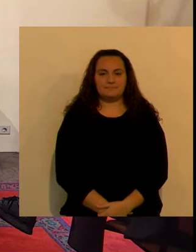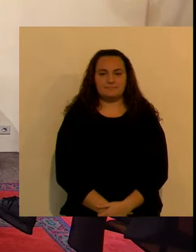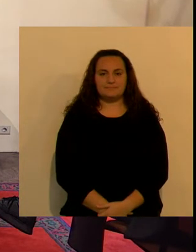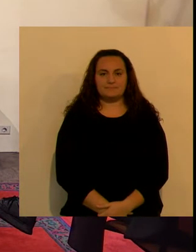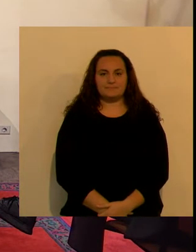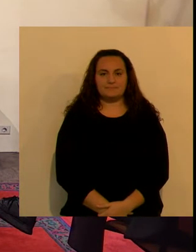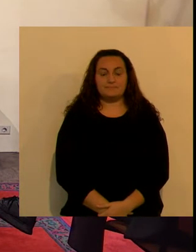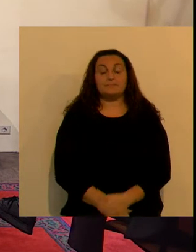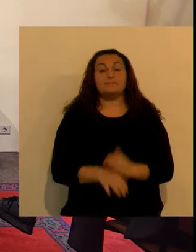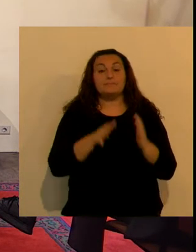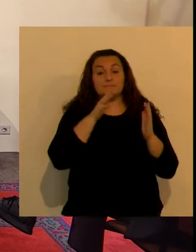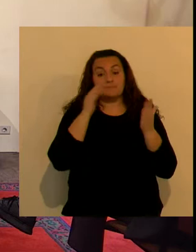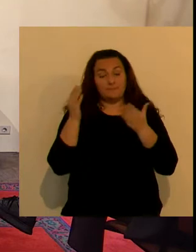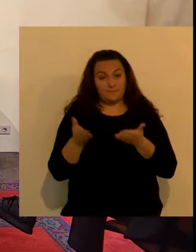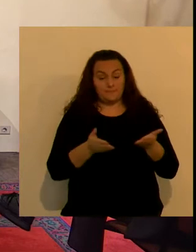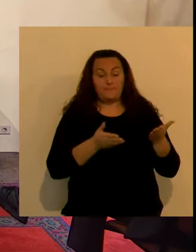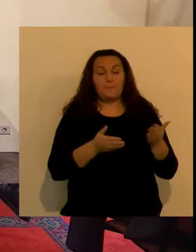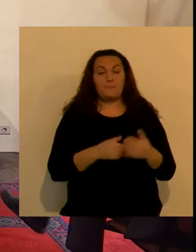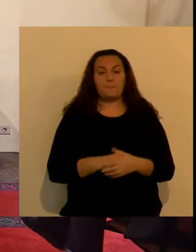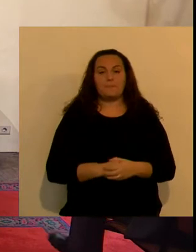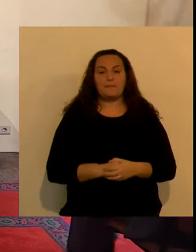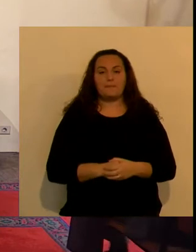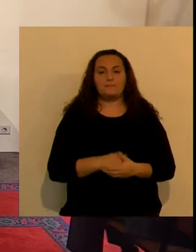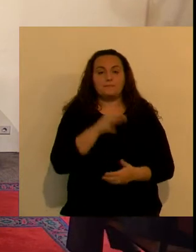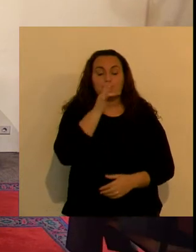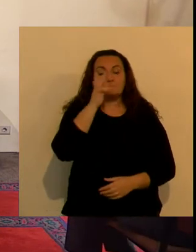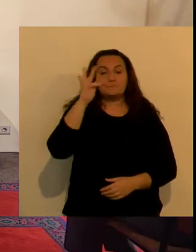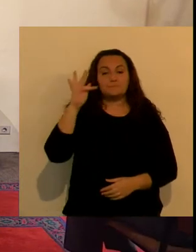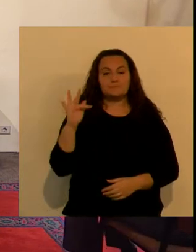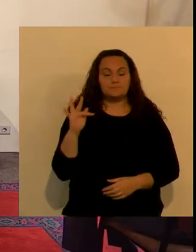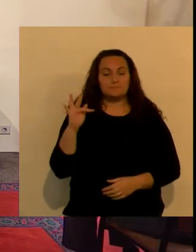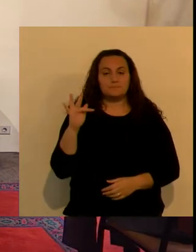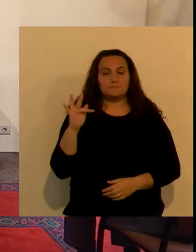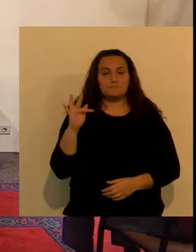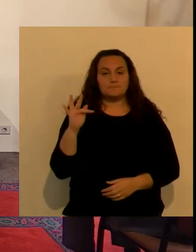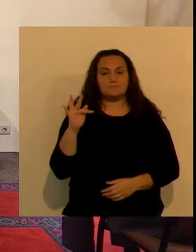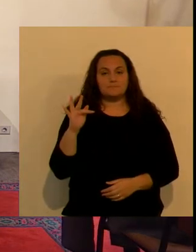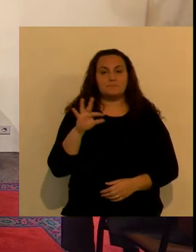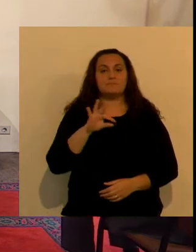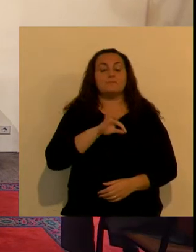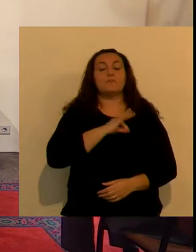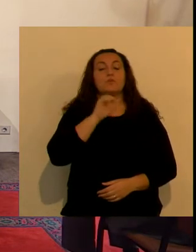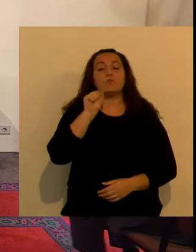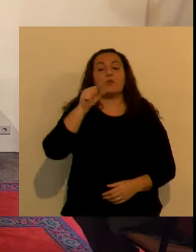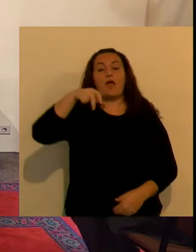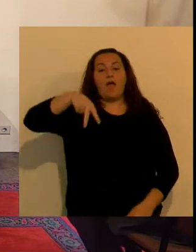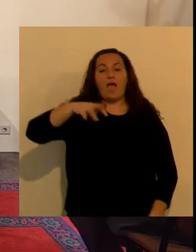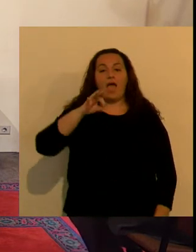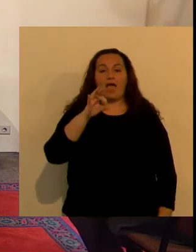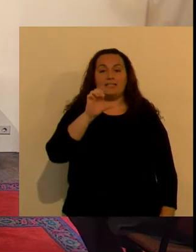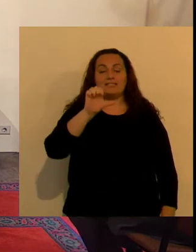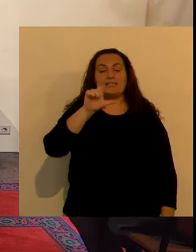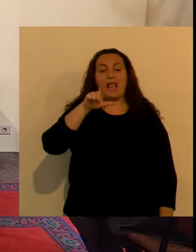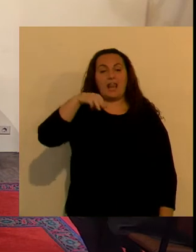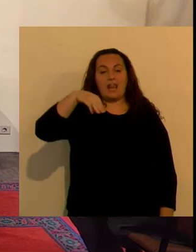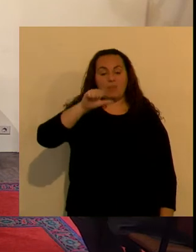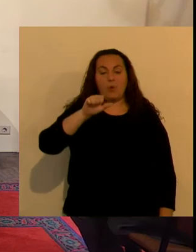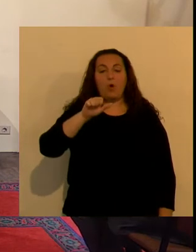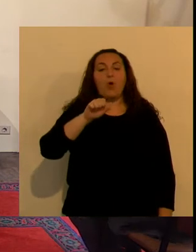A continuación, tiene la palabra don Anselmo Pestana Padrón, delegado del Gobierno.